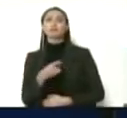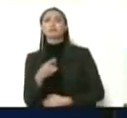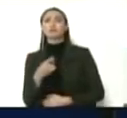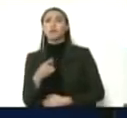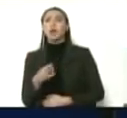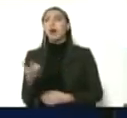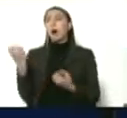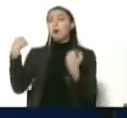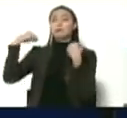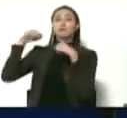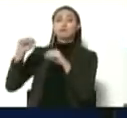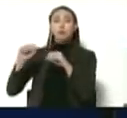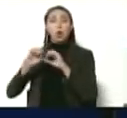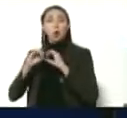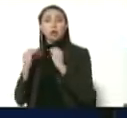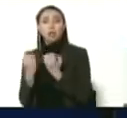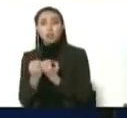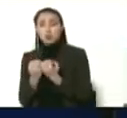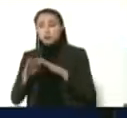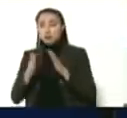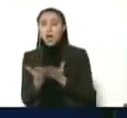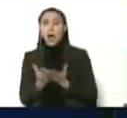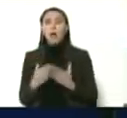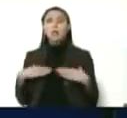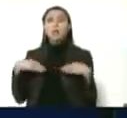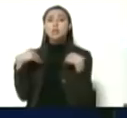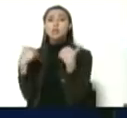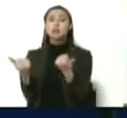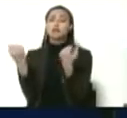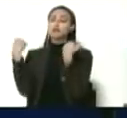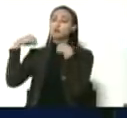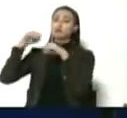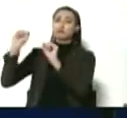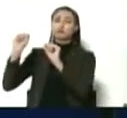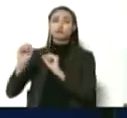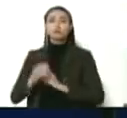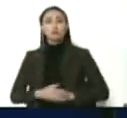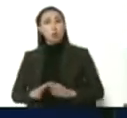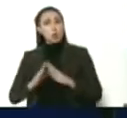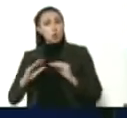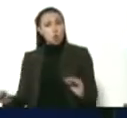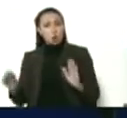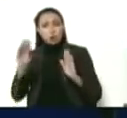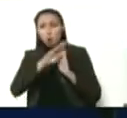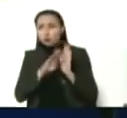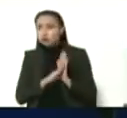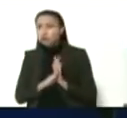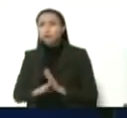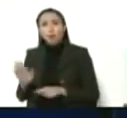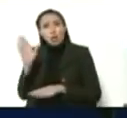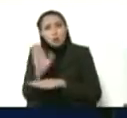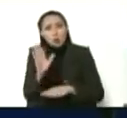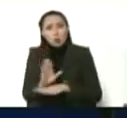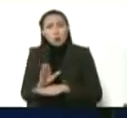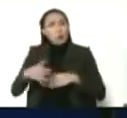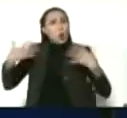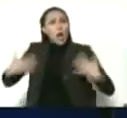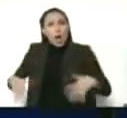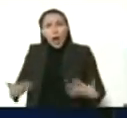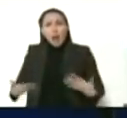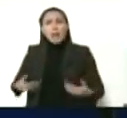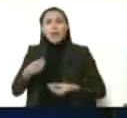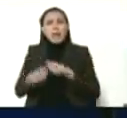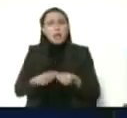anuncios de la Organización Mundial de la Salud, subestimaron los informes, las alertas, las